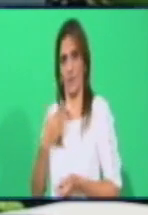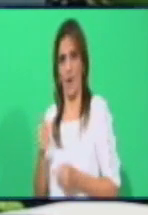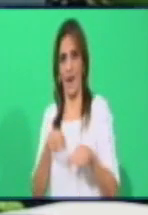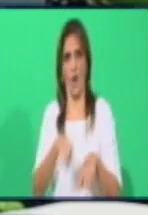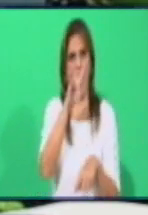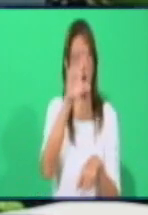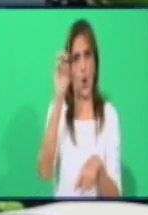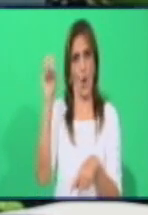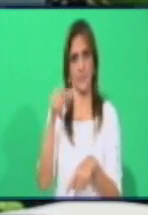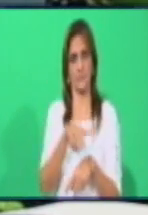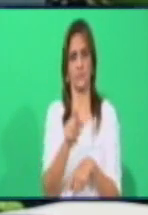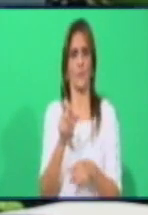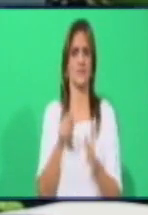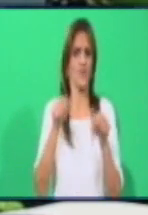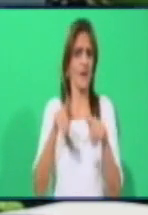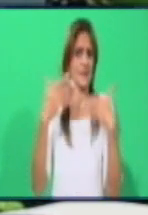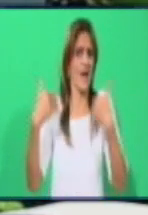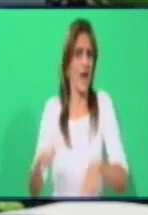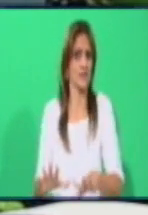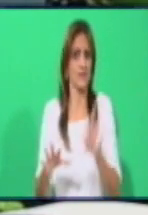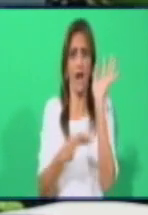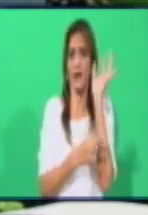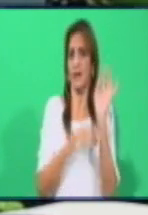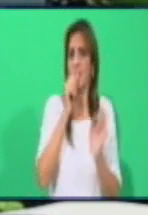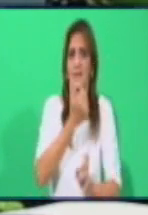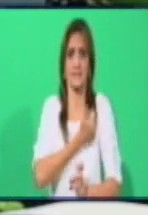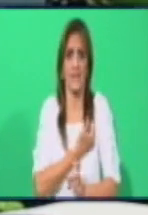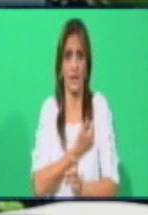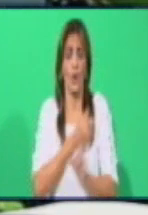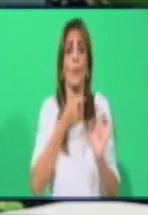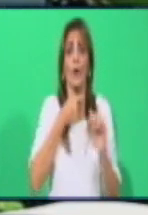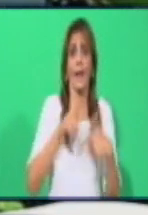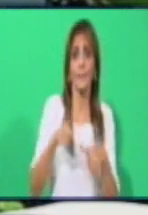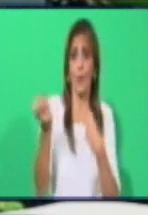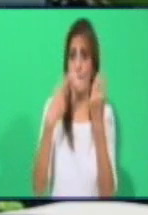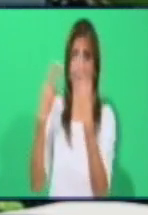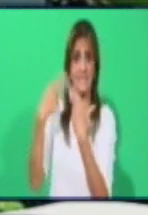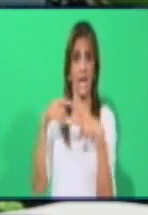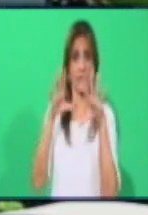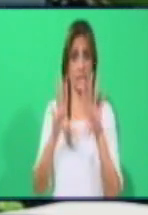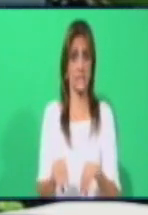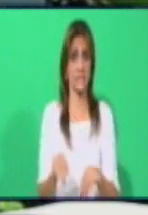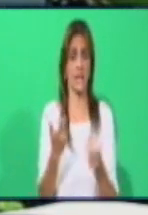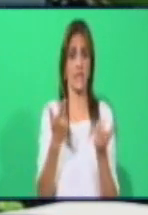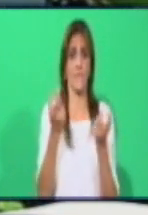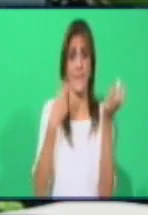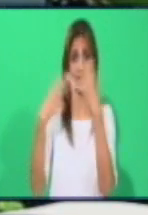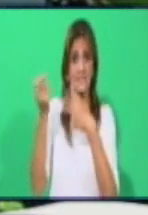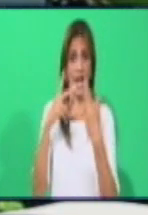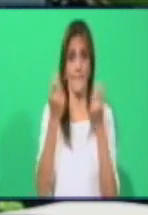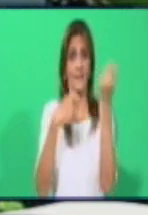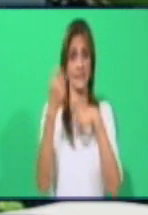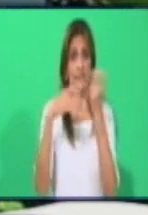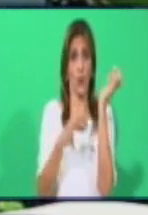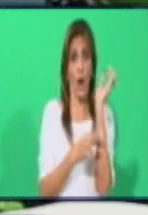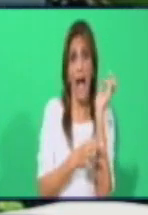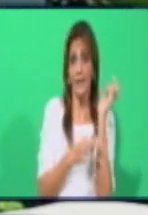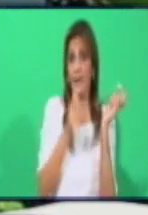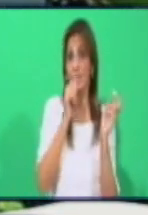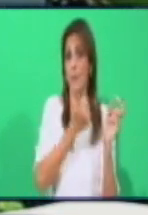carne de cerdo, ahí hay mensajes que llegan diciendo dónde están vendiendo hoy carne de cerdo en Bayamo a 100 pesos la libra. Ahí hay